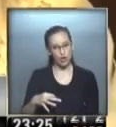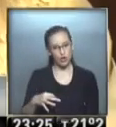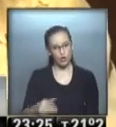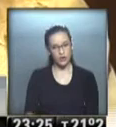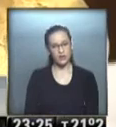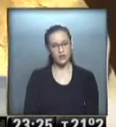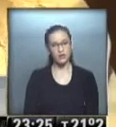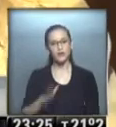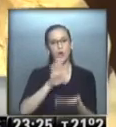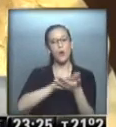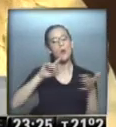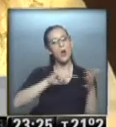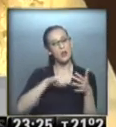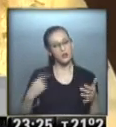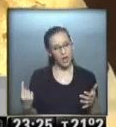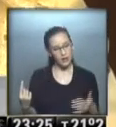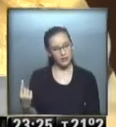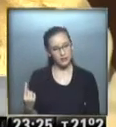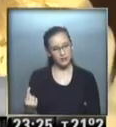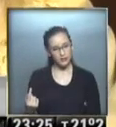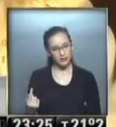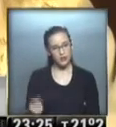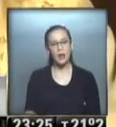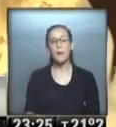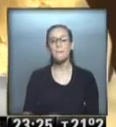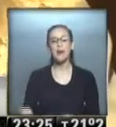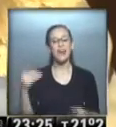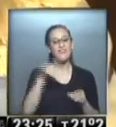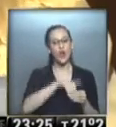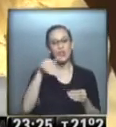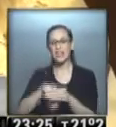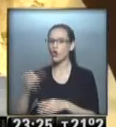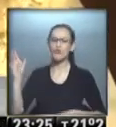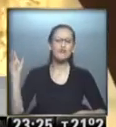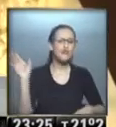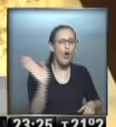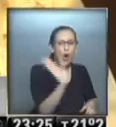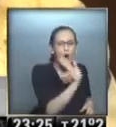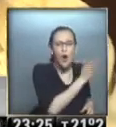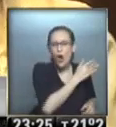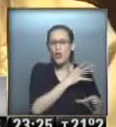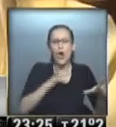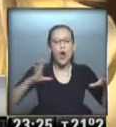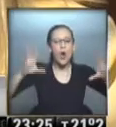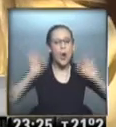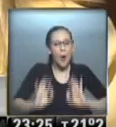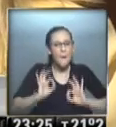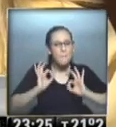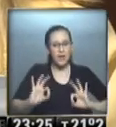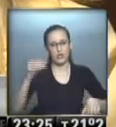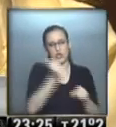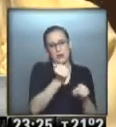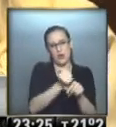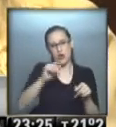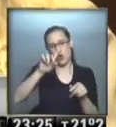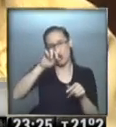abiertas en la Ciudad de Buenos Aires para la elección de todos los cargos electivos y para la jefatura de gobierno.